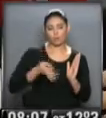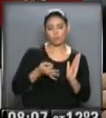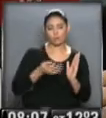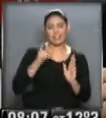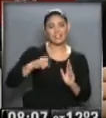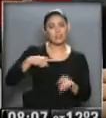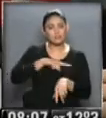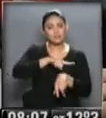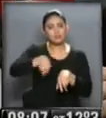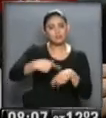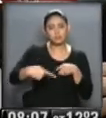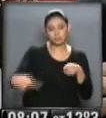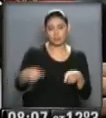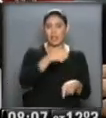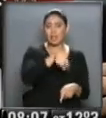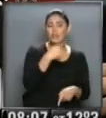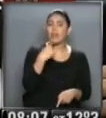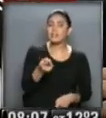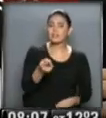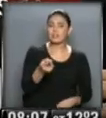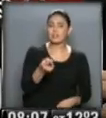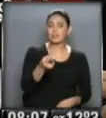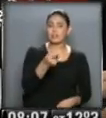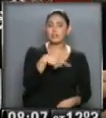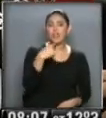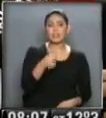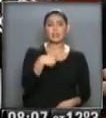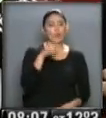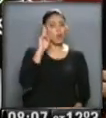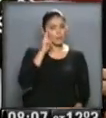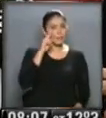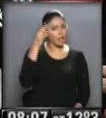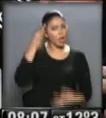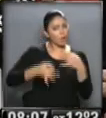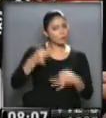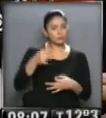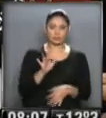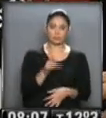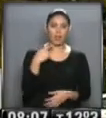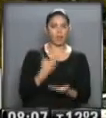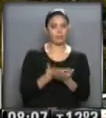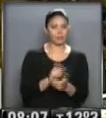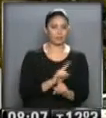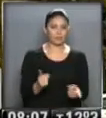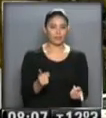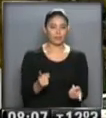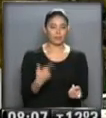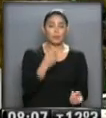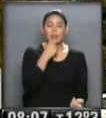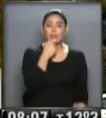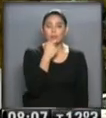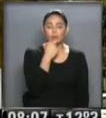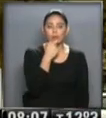mucho tiempo ellos utilizan y dicen que respetan la justicia. Bueno, está absolutamente claro que no. Pongamos el